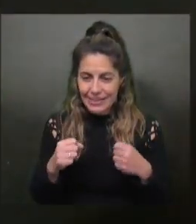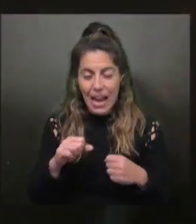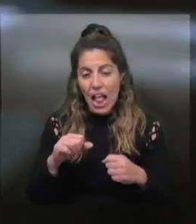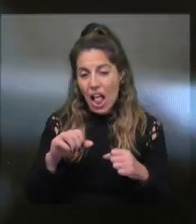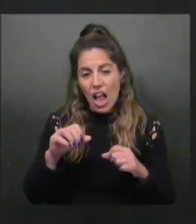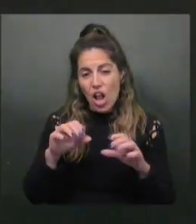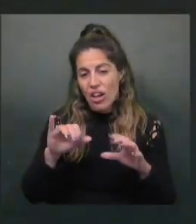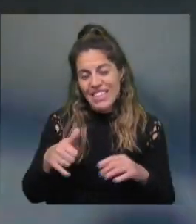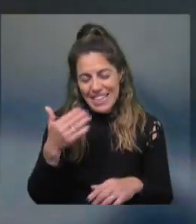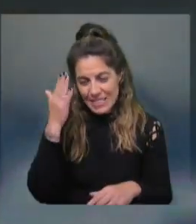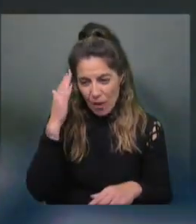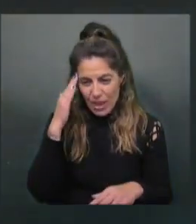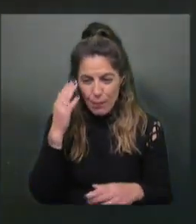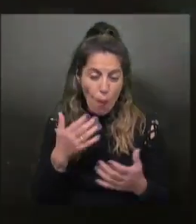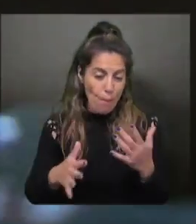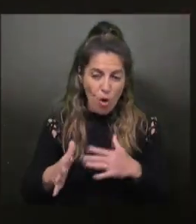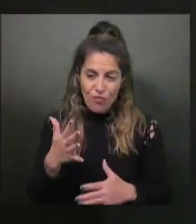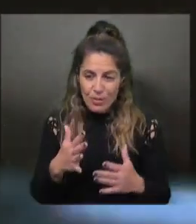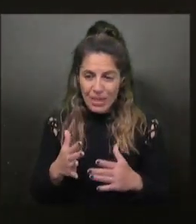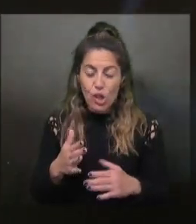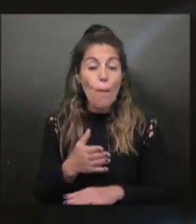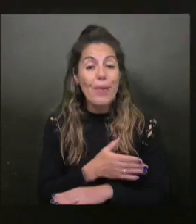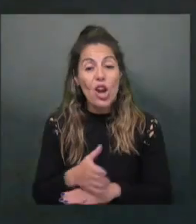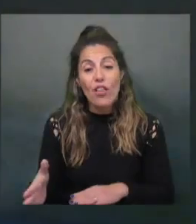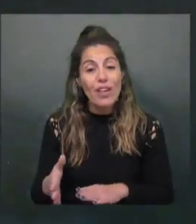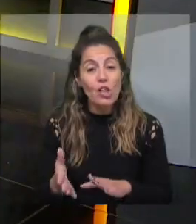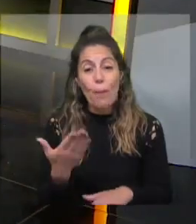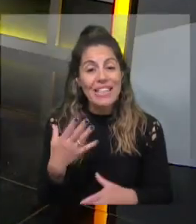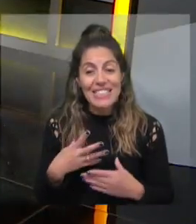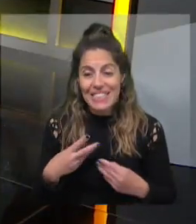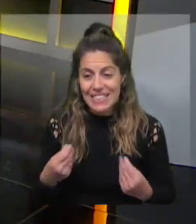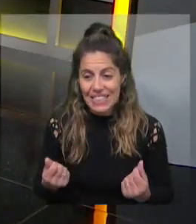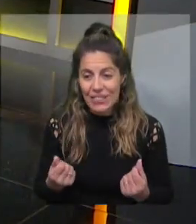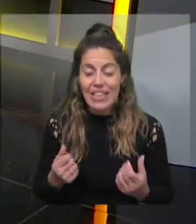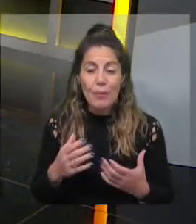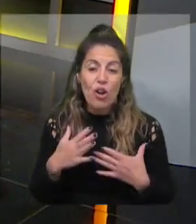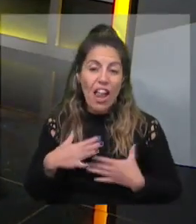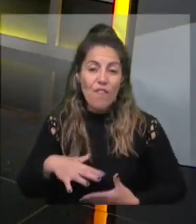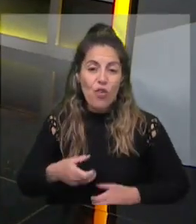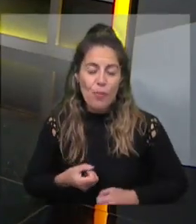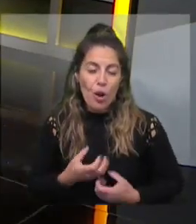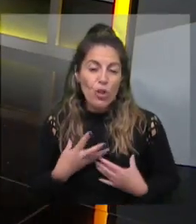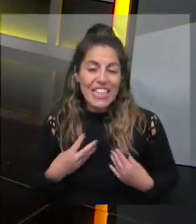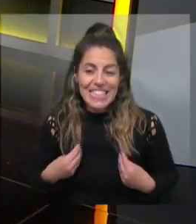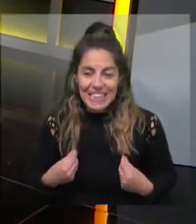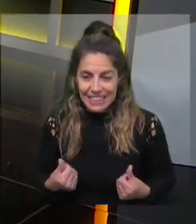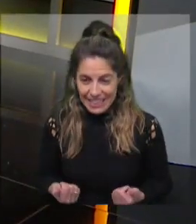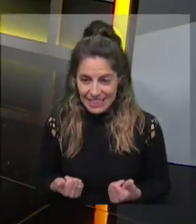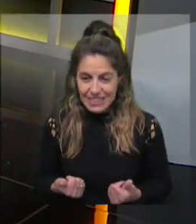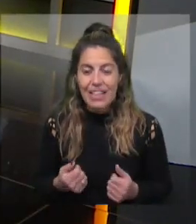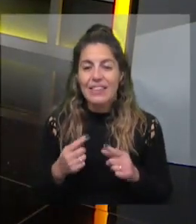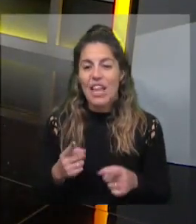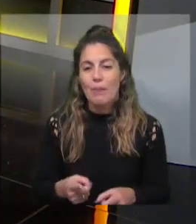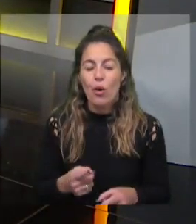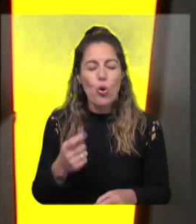del movimiento y demás. Pero creo que el efecto más sensible tiene que ver con el estado de ánimo. Totalmente. Sí. Y además hay, si bien